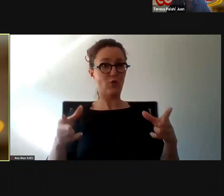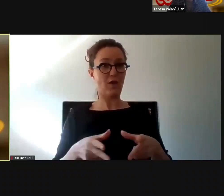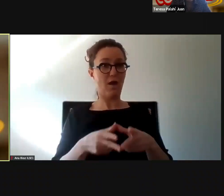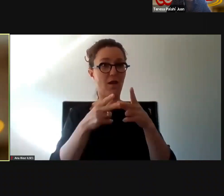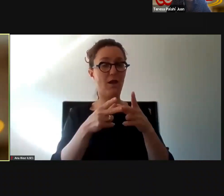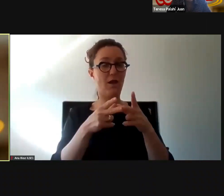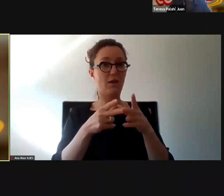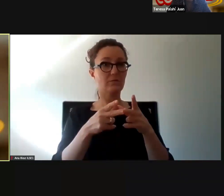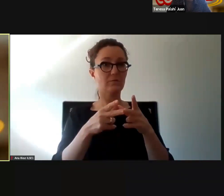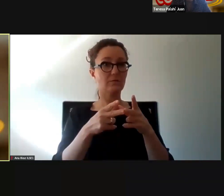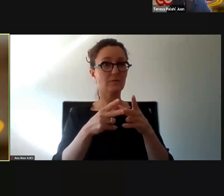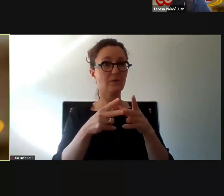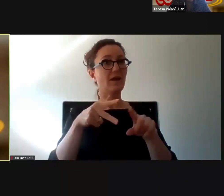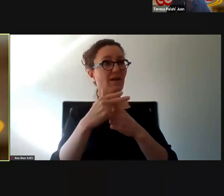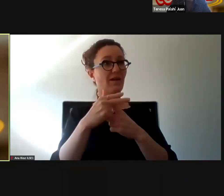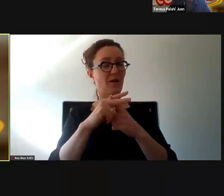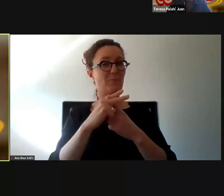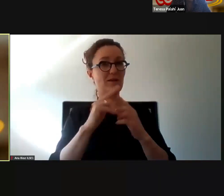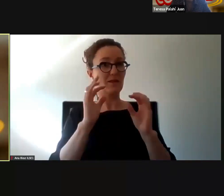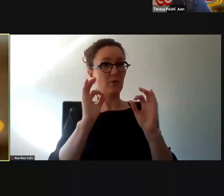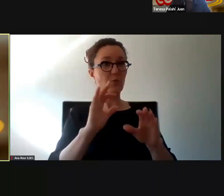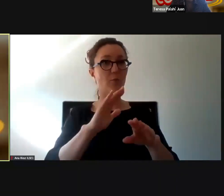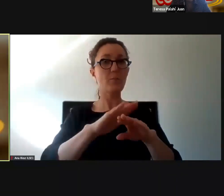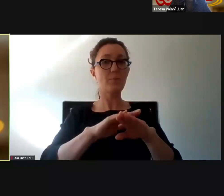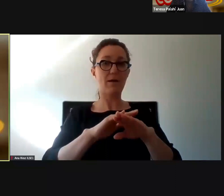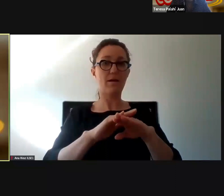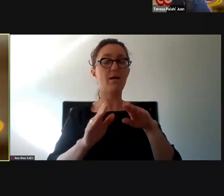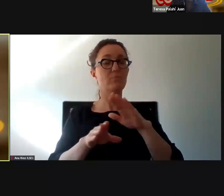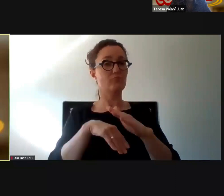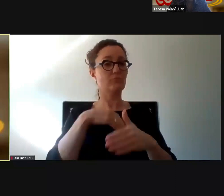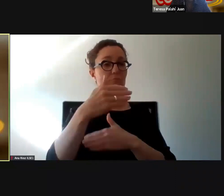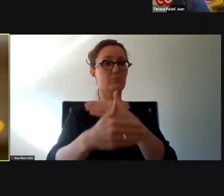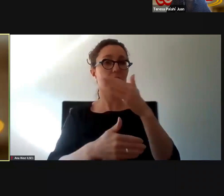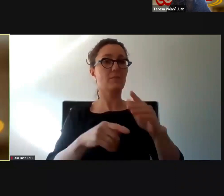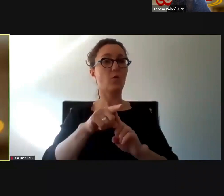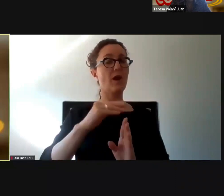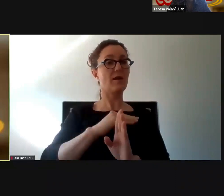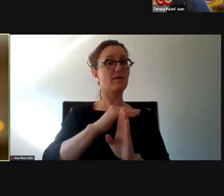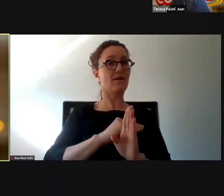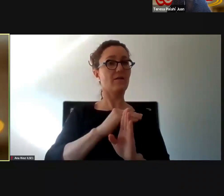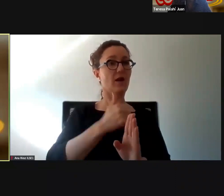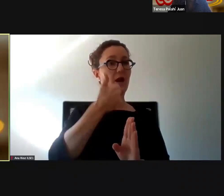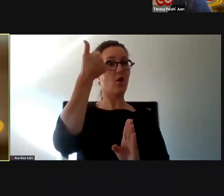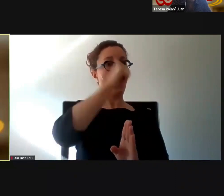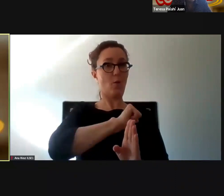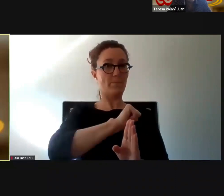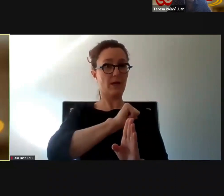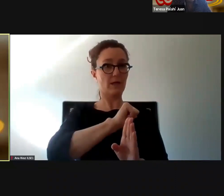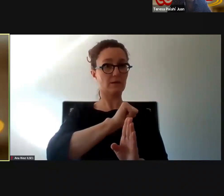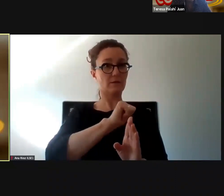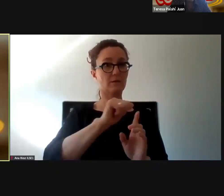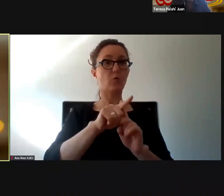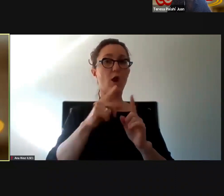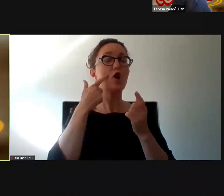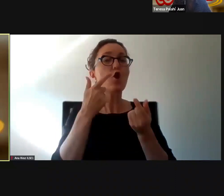para mantener el status quo de los hombres, de la dominación